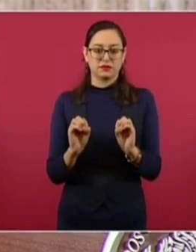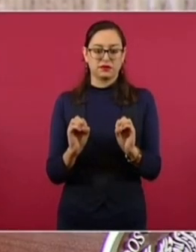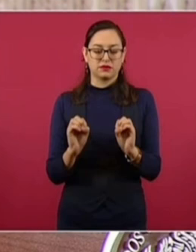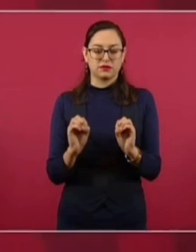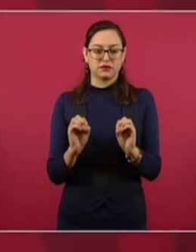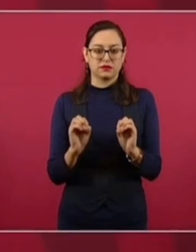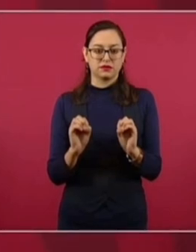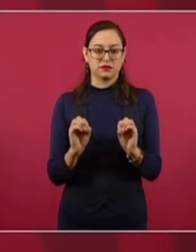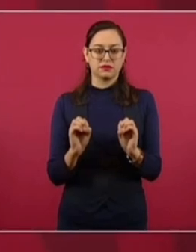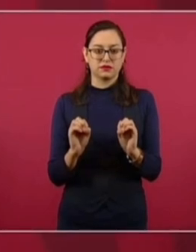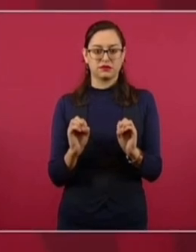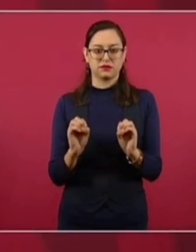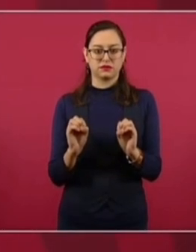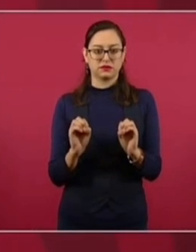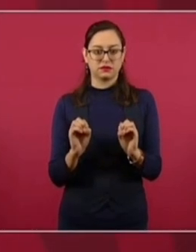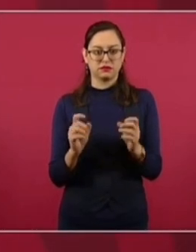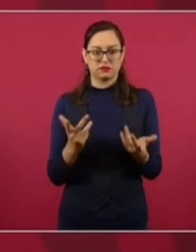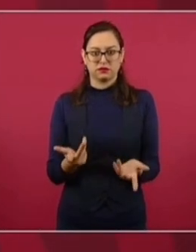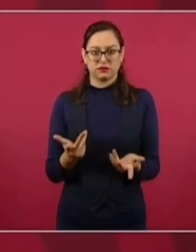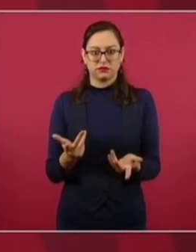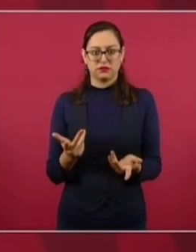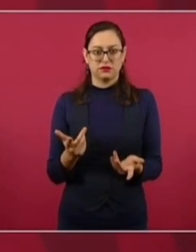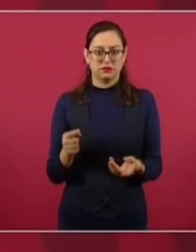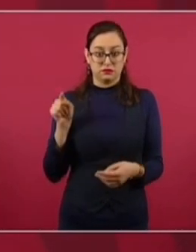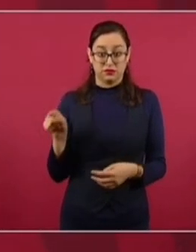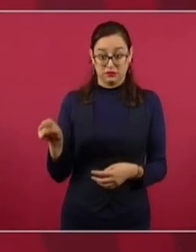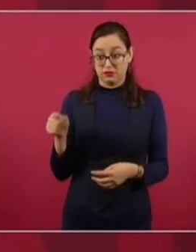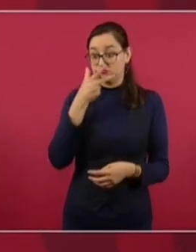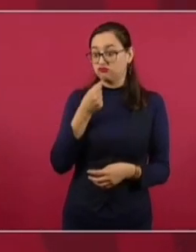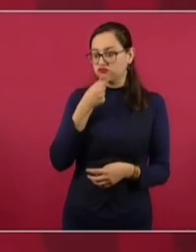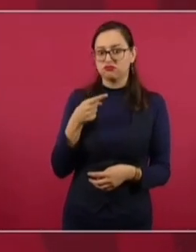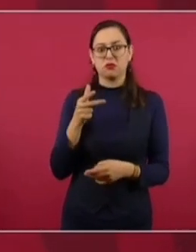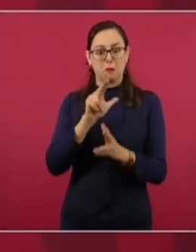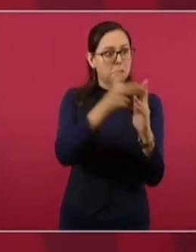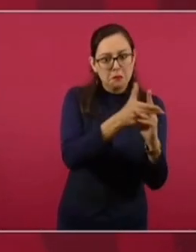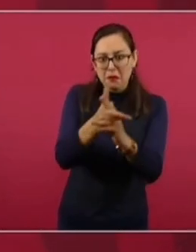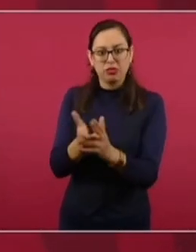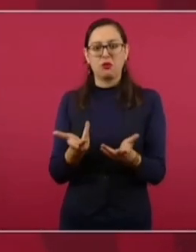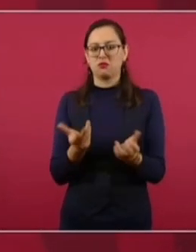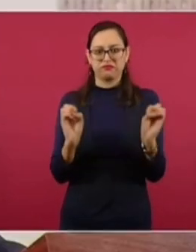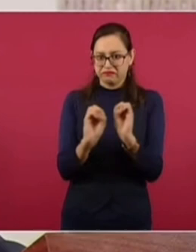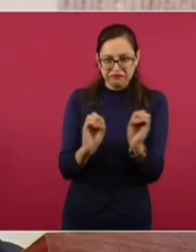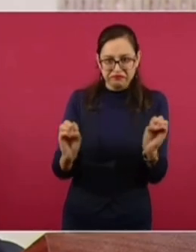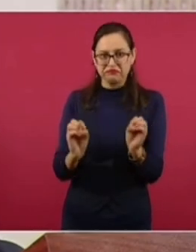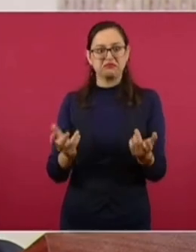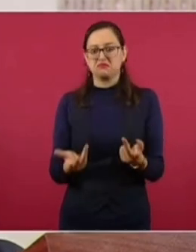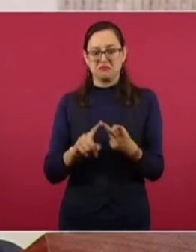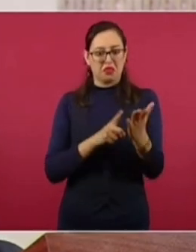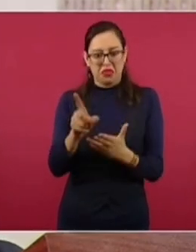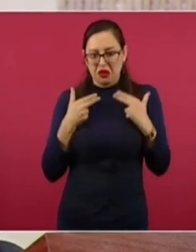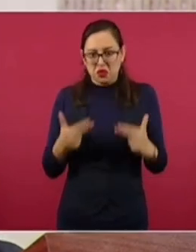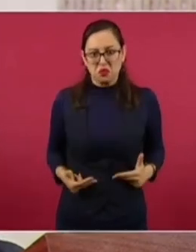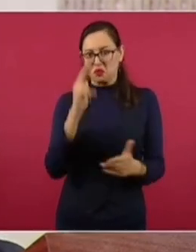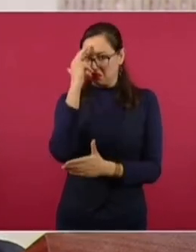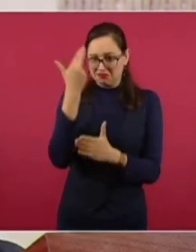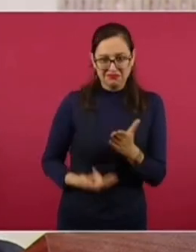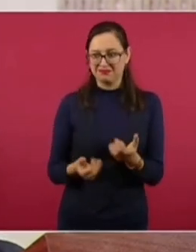Él no le causó la muerte a nadie, no violó ningún derecho humano